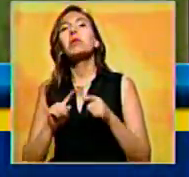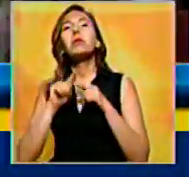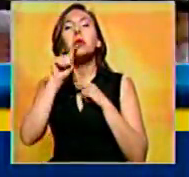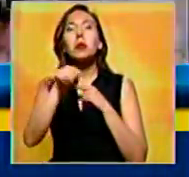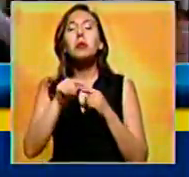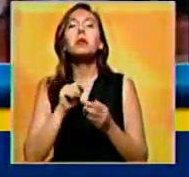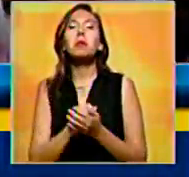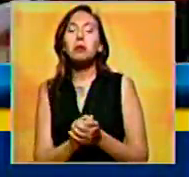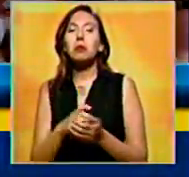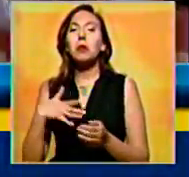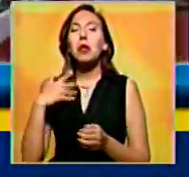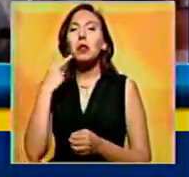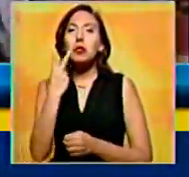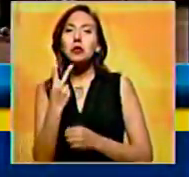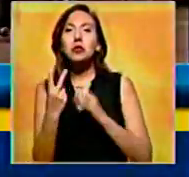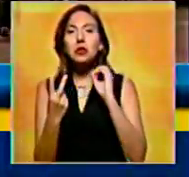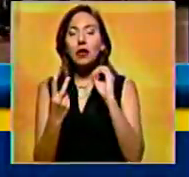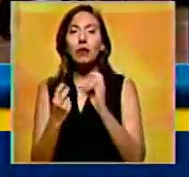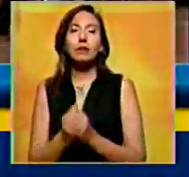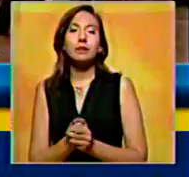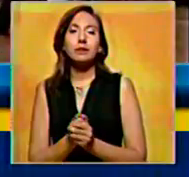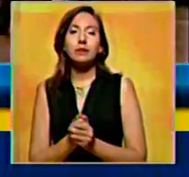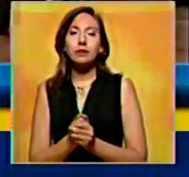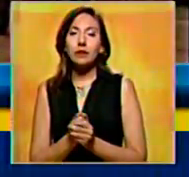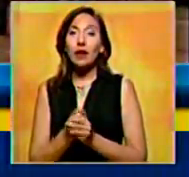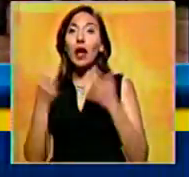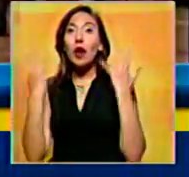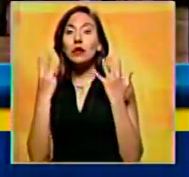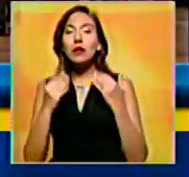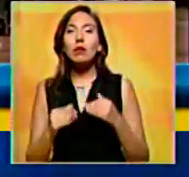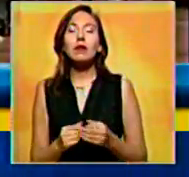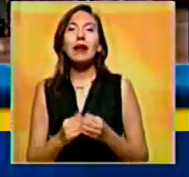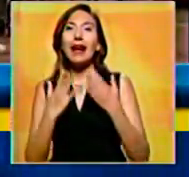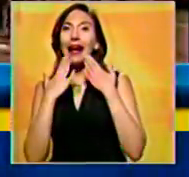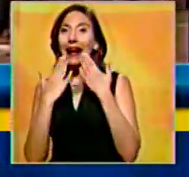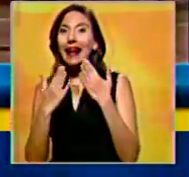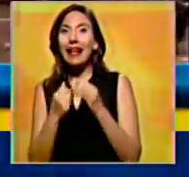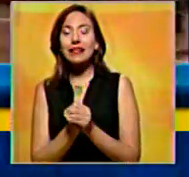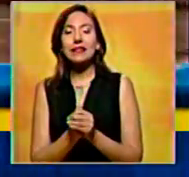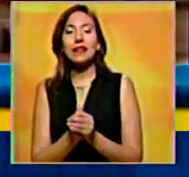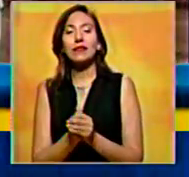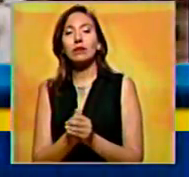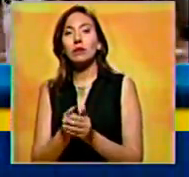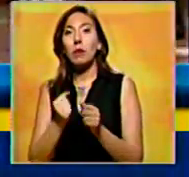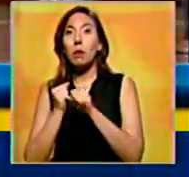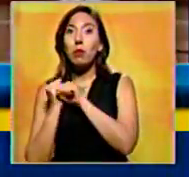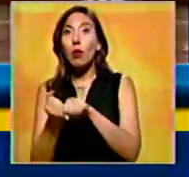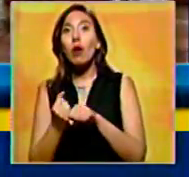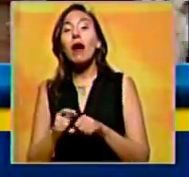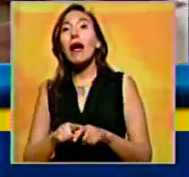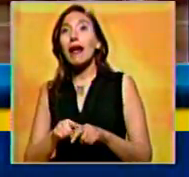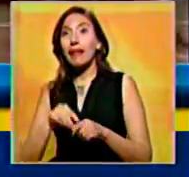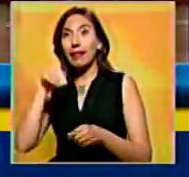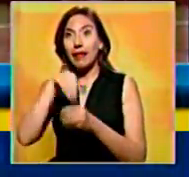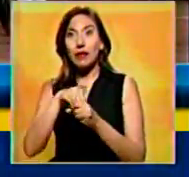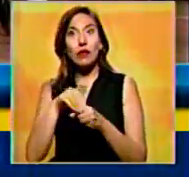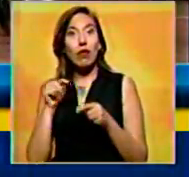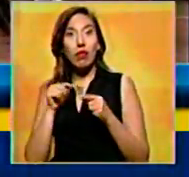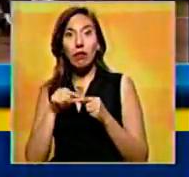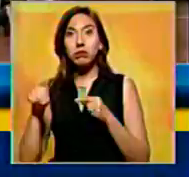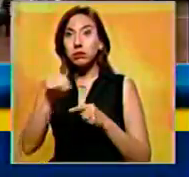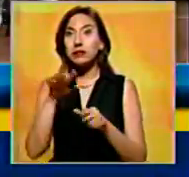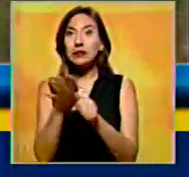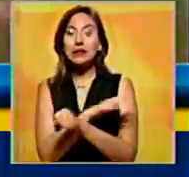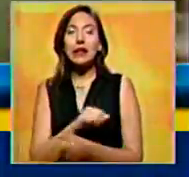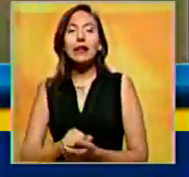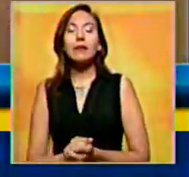puso el juego 2-0. Ya en el octavo, Lara descontó gracias a ese boleto a Luis Jiménez con las bases llenas. Y en el cierre de la entrada